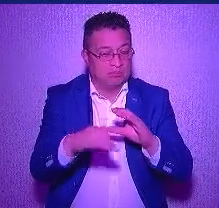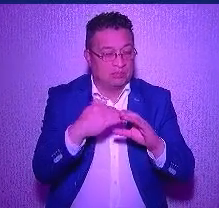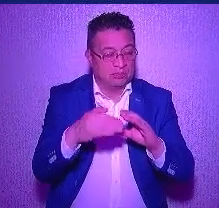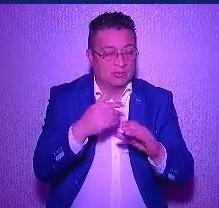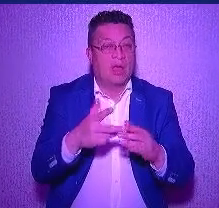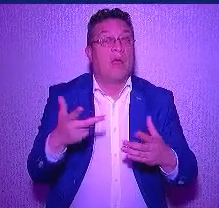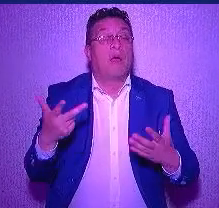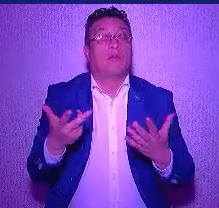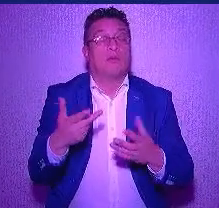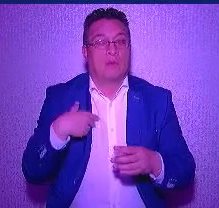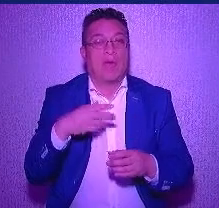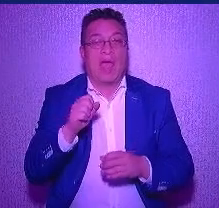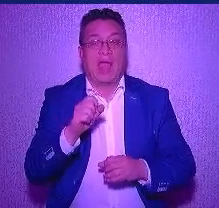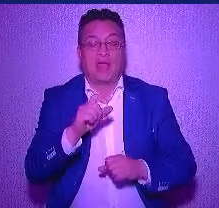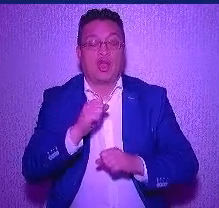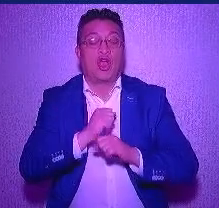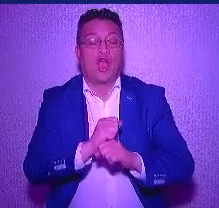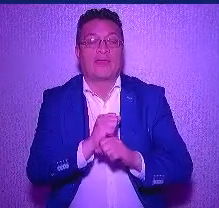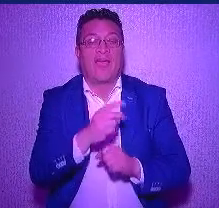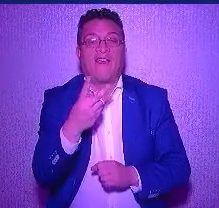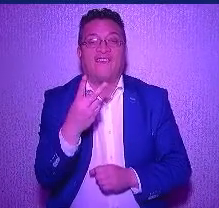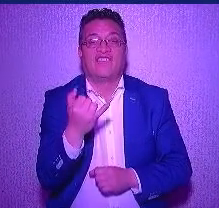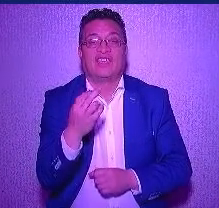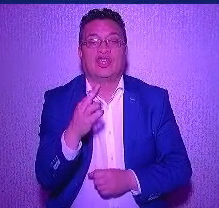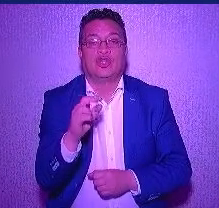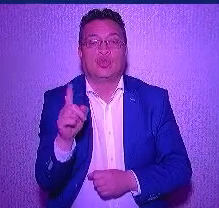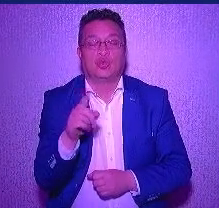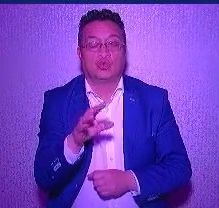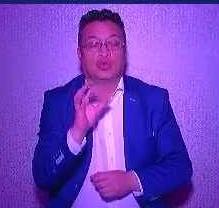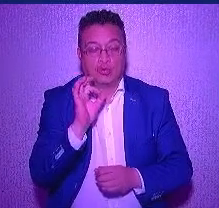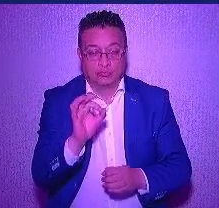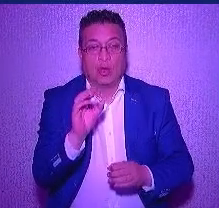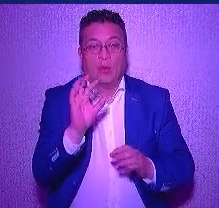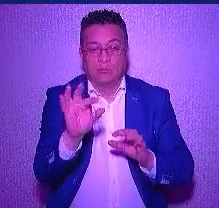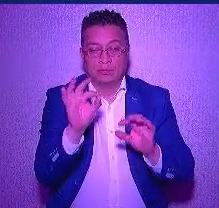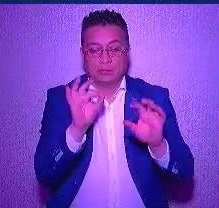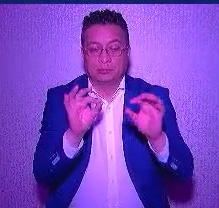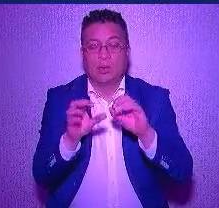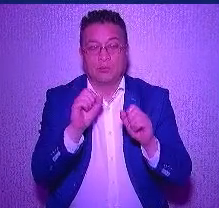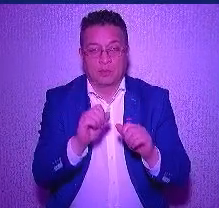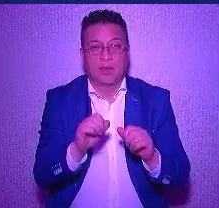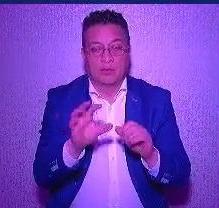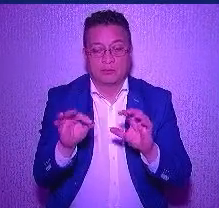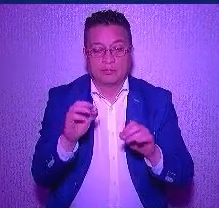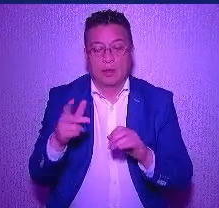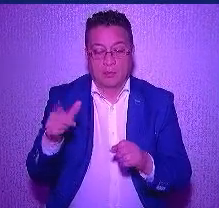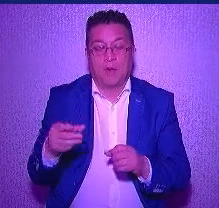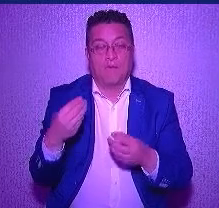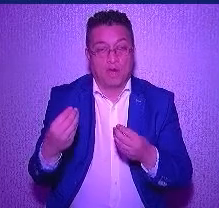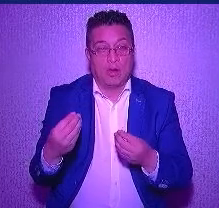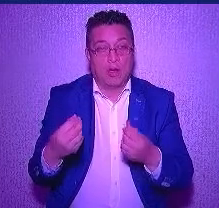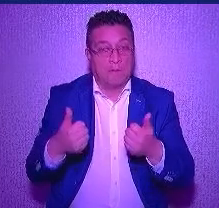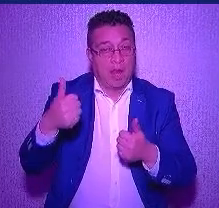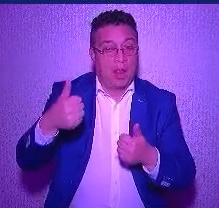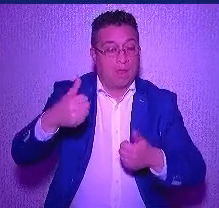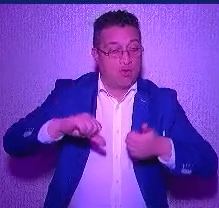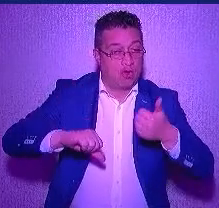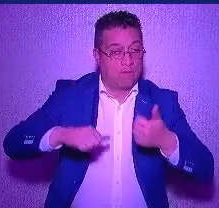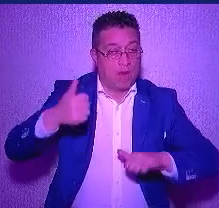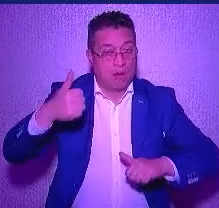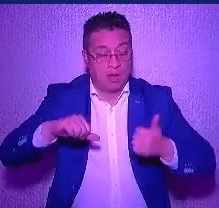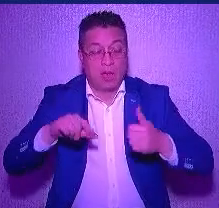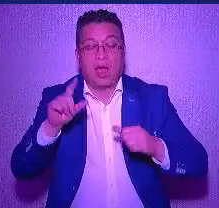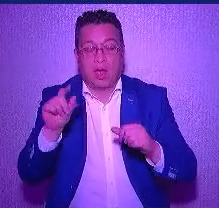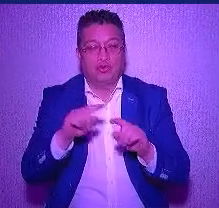técnicas del antivirus que son conocidas como firmas son huellas que permiten detectar si es malo o si es bueno Ah vamos a